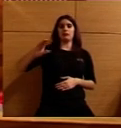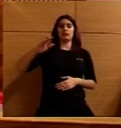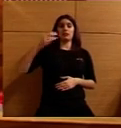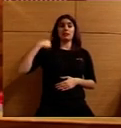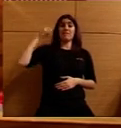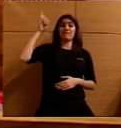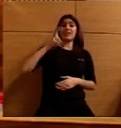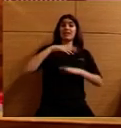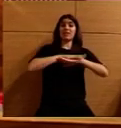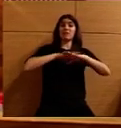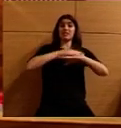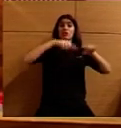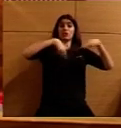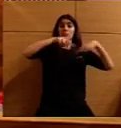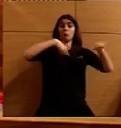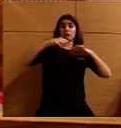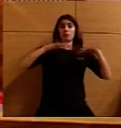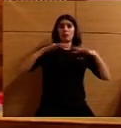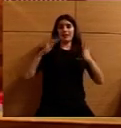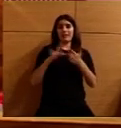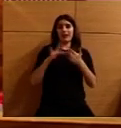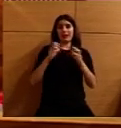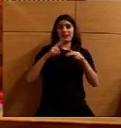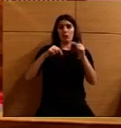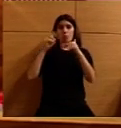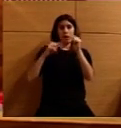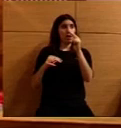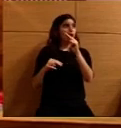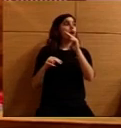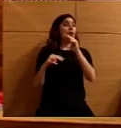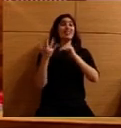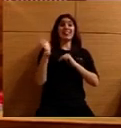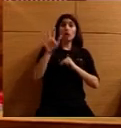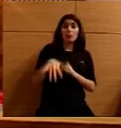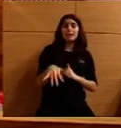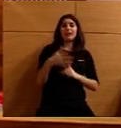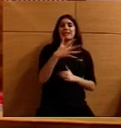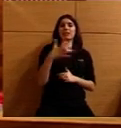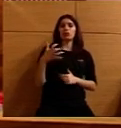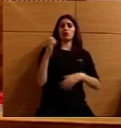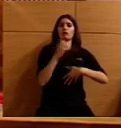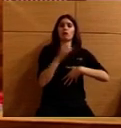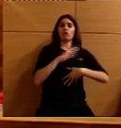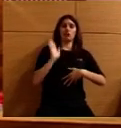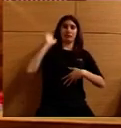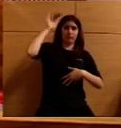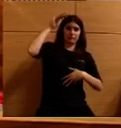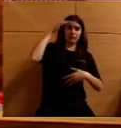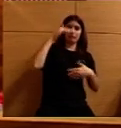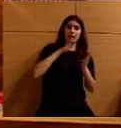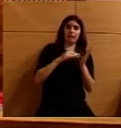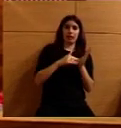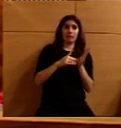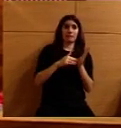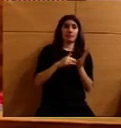2.194.000 provienen del Ministerio de Transportes, Movilidad y Agenda Urbana, 5.500 por parte de los fondos de la Generalitat